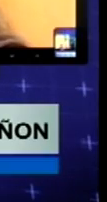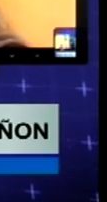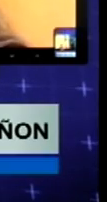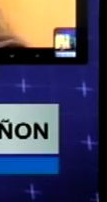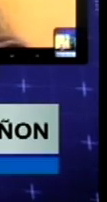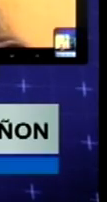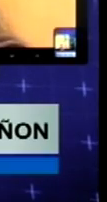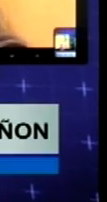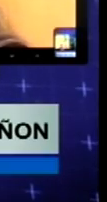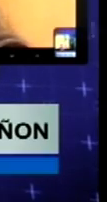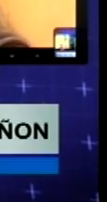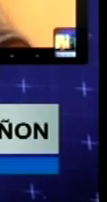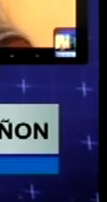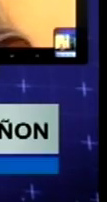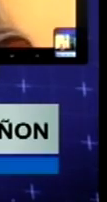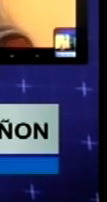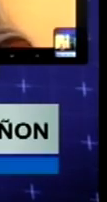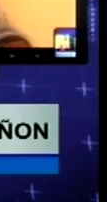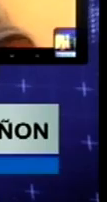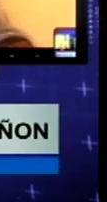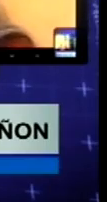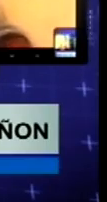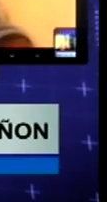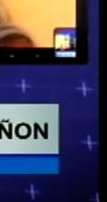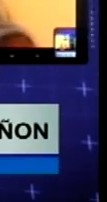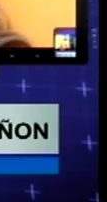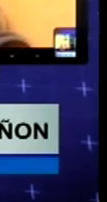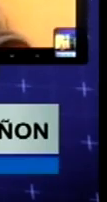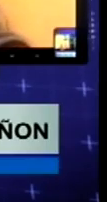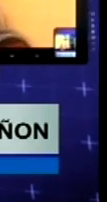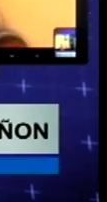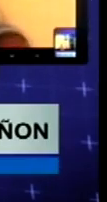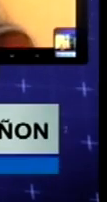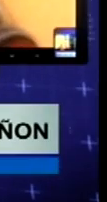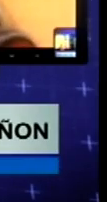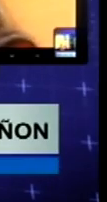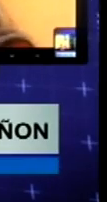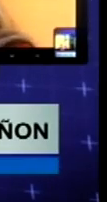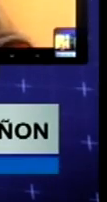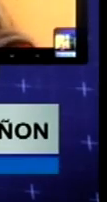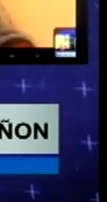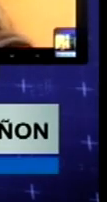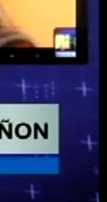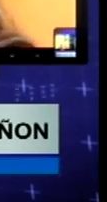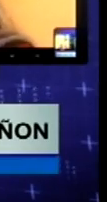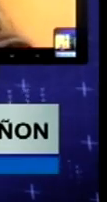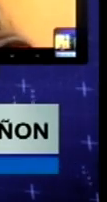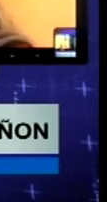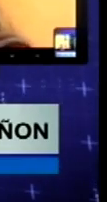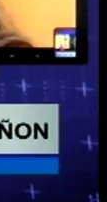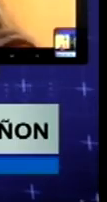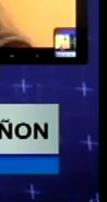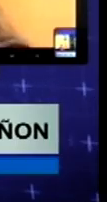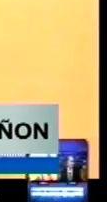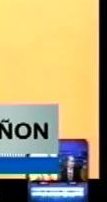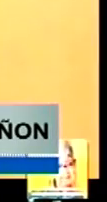poder ayudar de esa forma? Sí, yo creo que esto fue también algo muy importante. A través